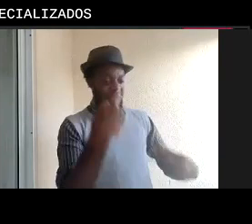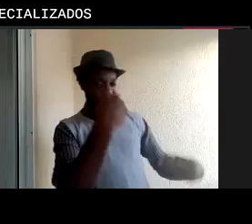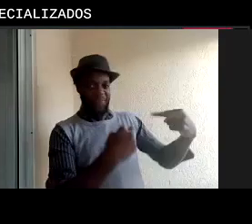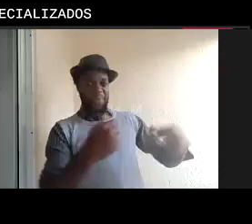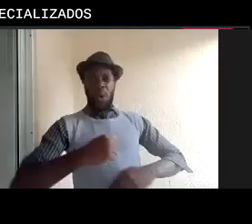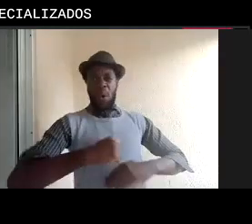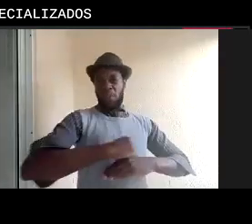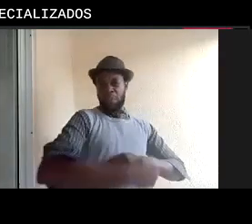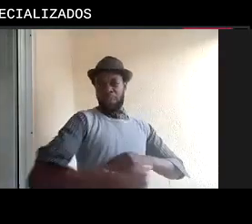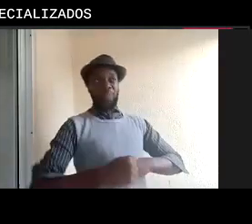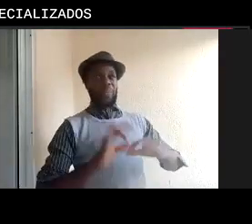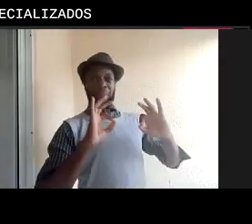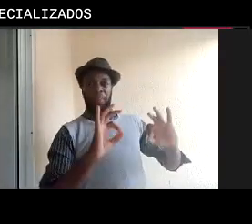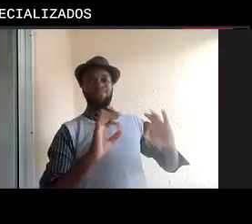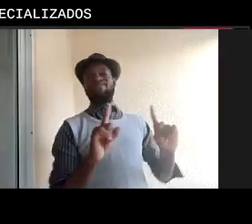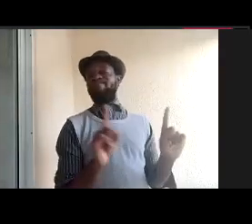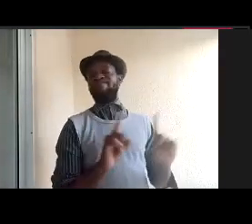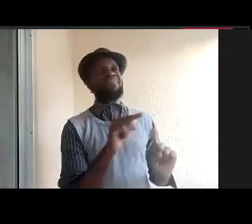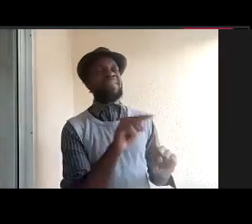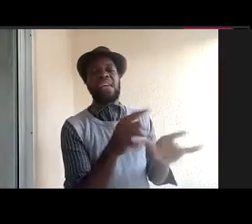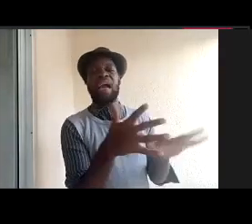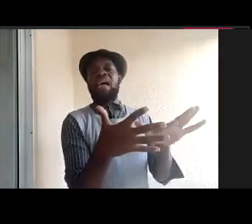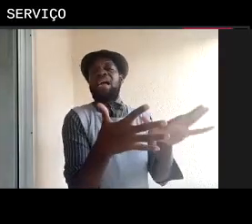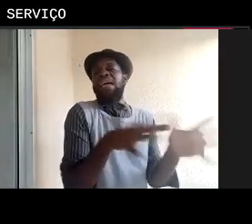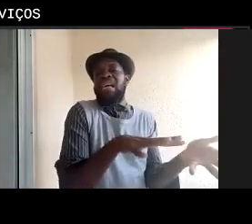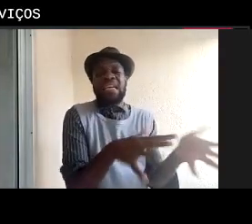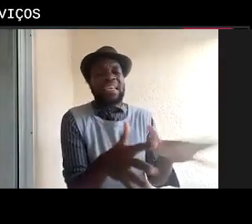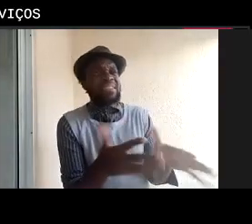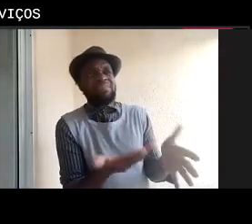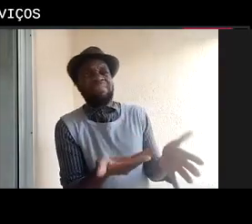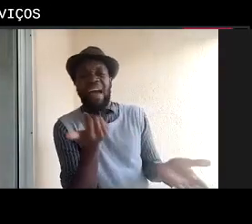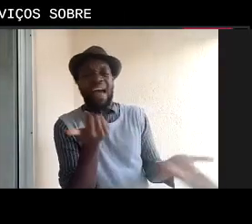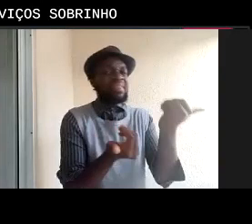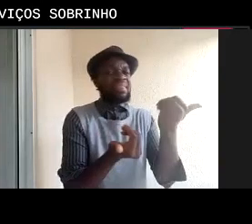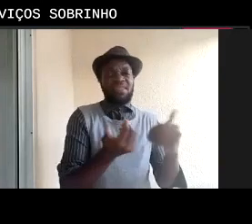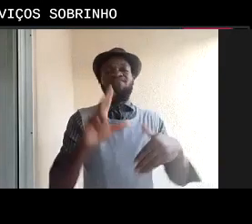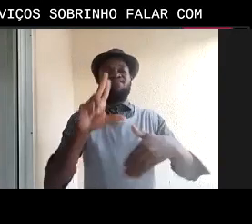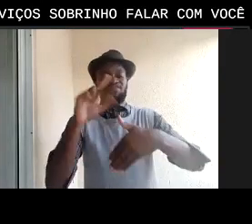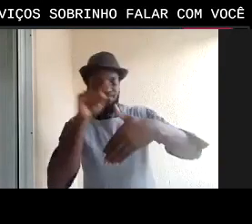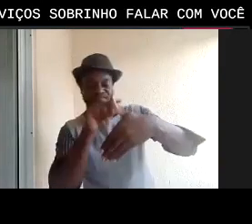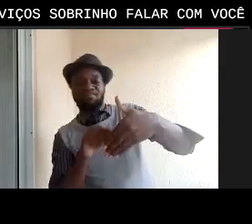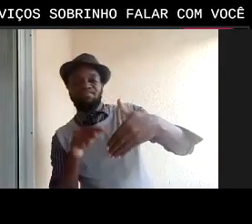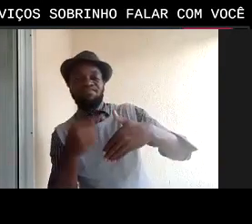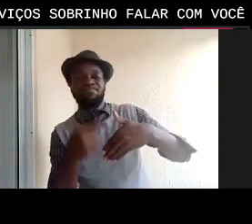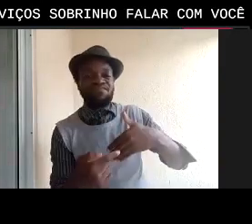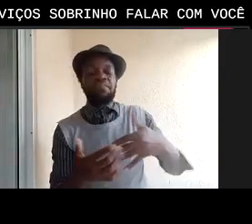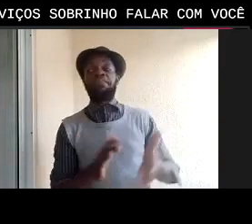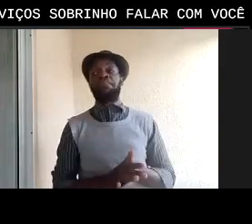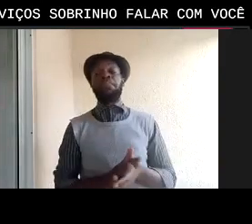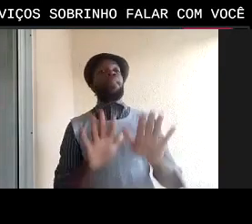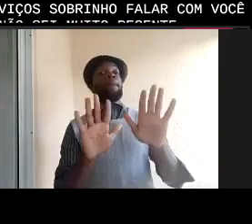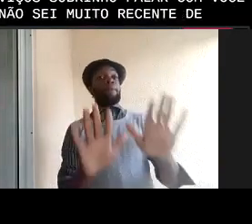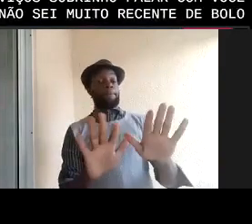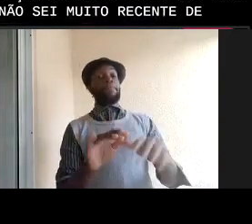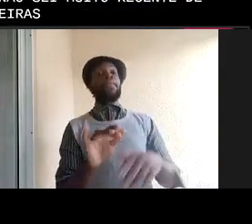son bien escuetos estos servicios. De los nacimientos recientes en mujeres menores de 20